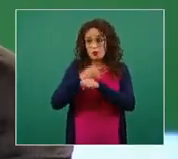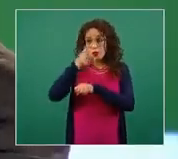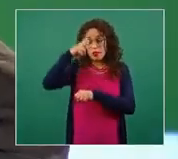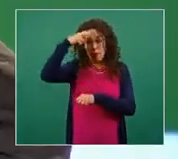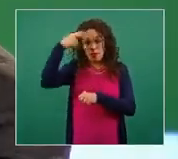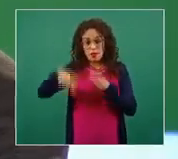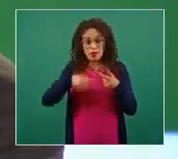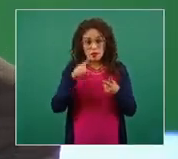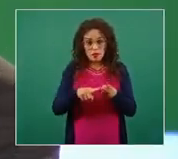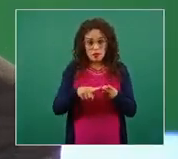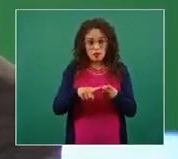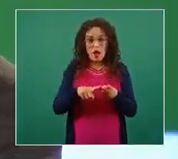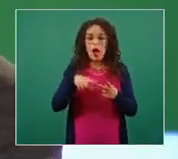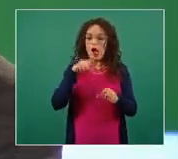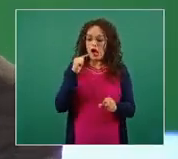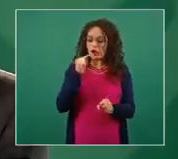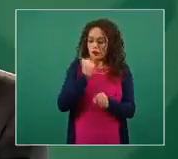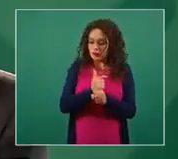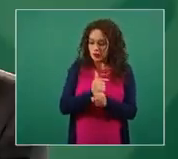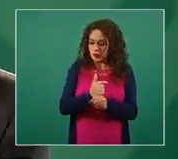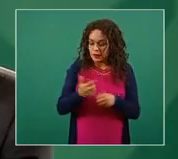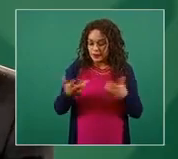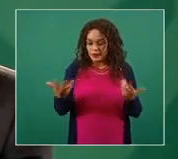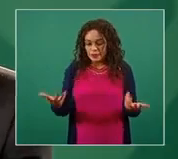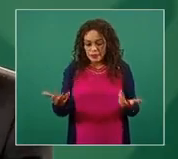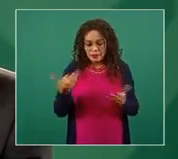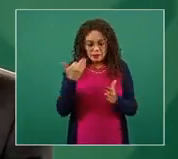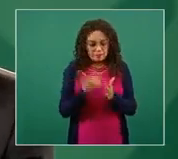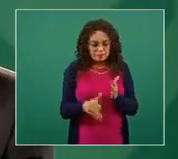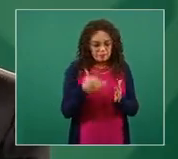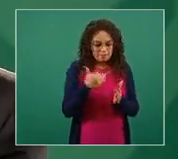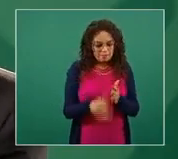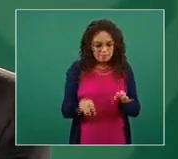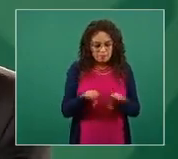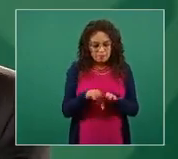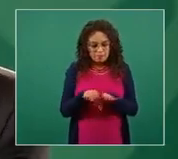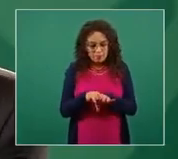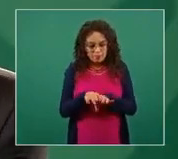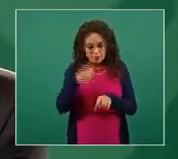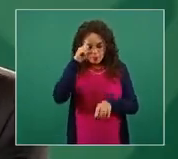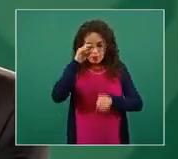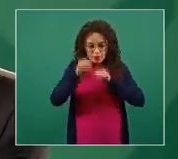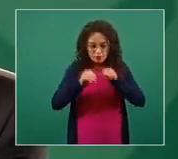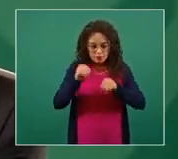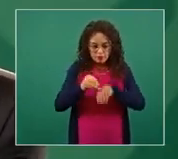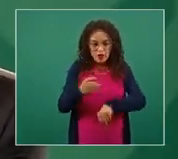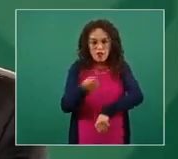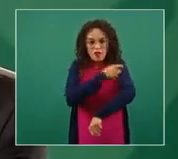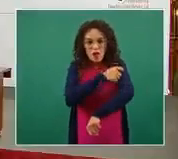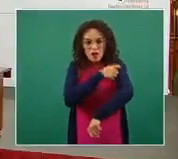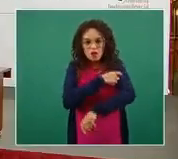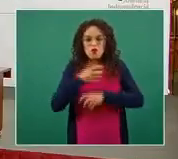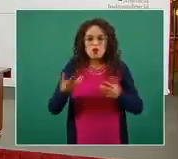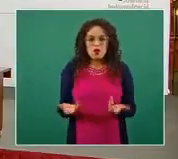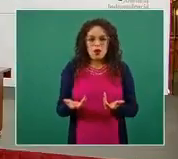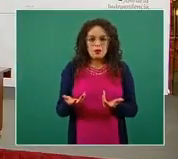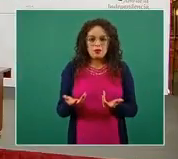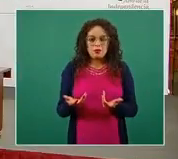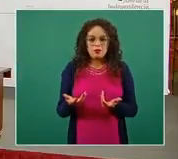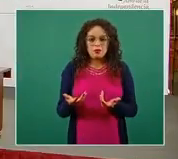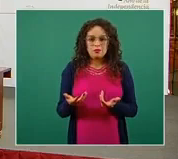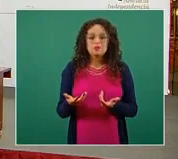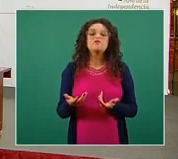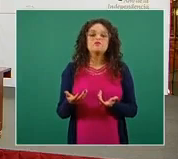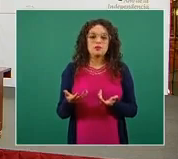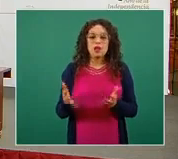había un hoyo en la cobertura de vacunación y se hizo un esquema de recuperación de coberturas, que por grande que fue, no pasó